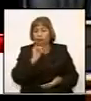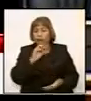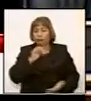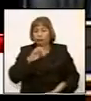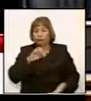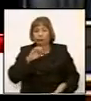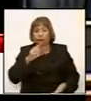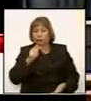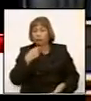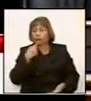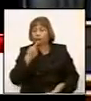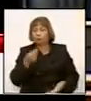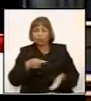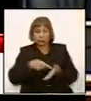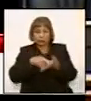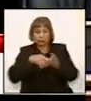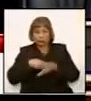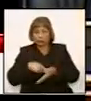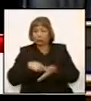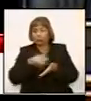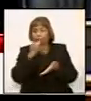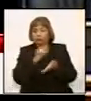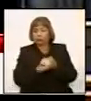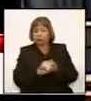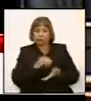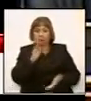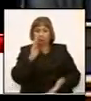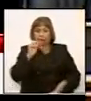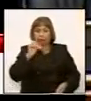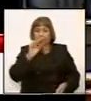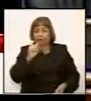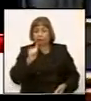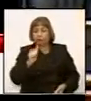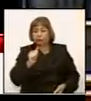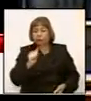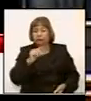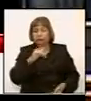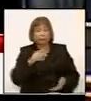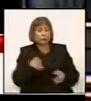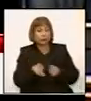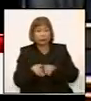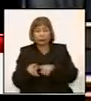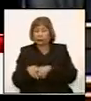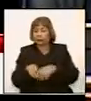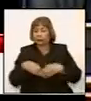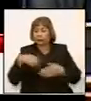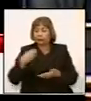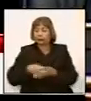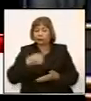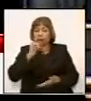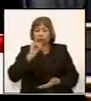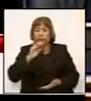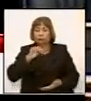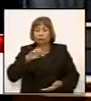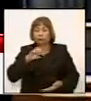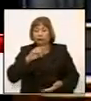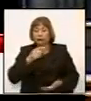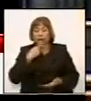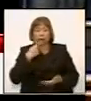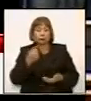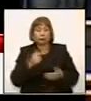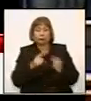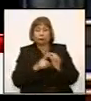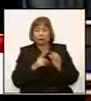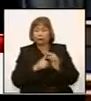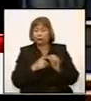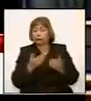Esto los va a obligar a que bancaricen y por lo tanto paguen impuestos. En otras palabras,